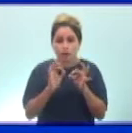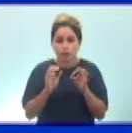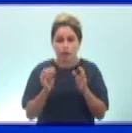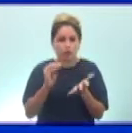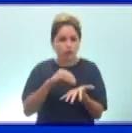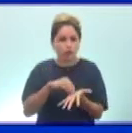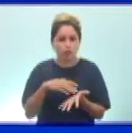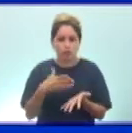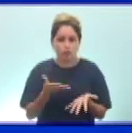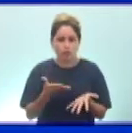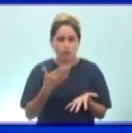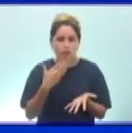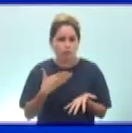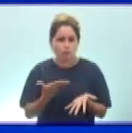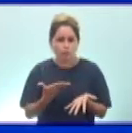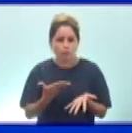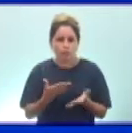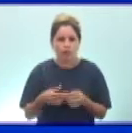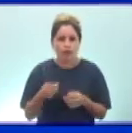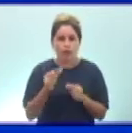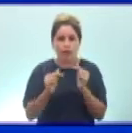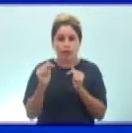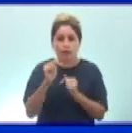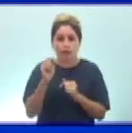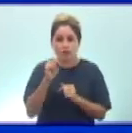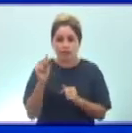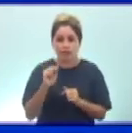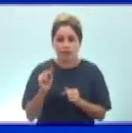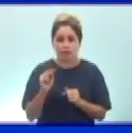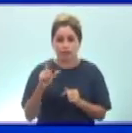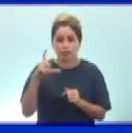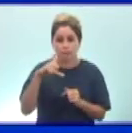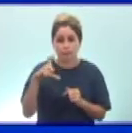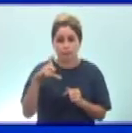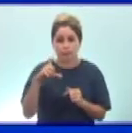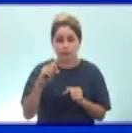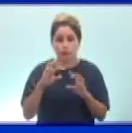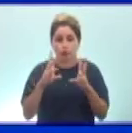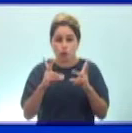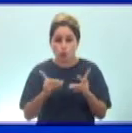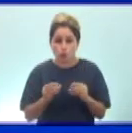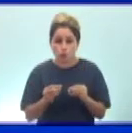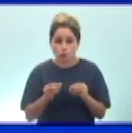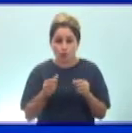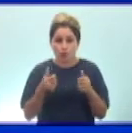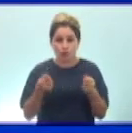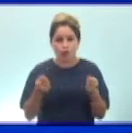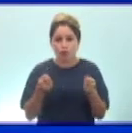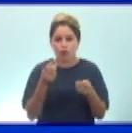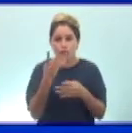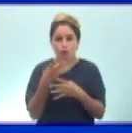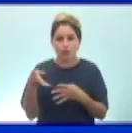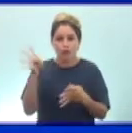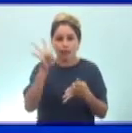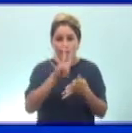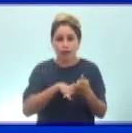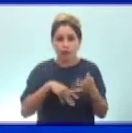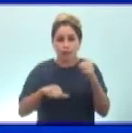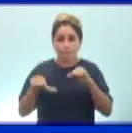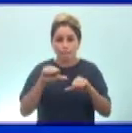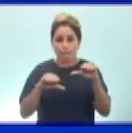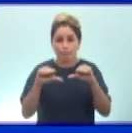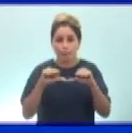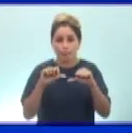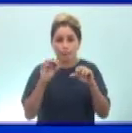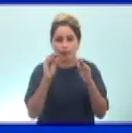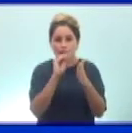que conozcan y dominen este concepto, ya que el número atómico es específico de cada elemento de la tabla periódica y me lo posiciona